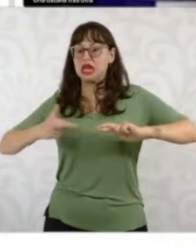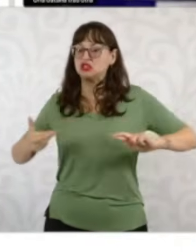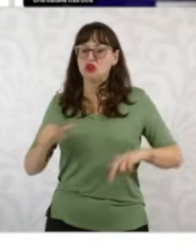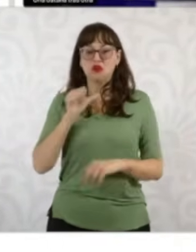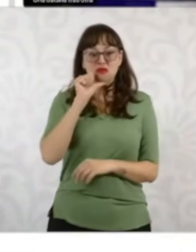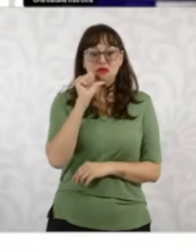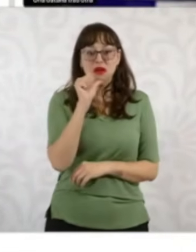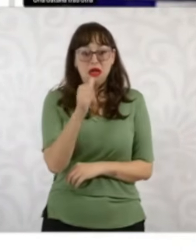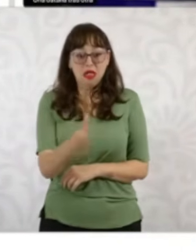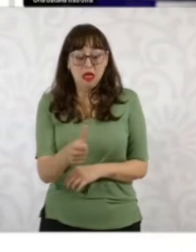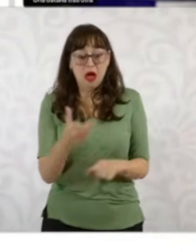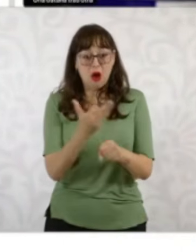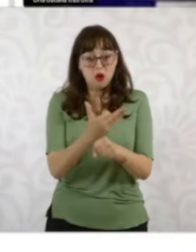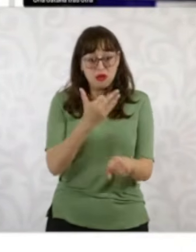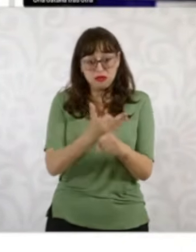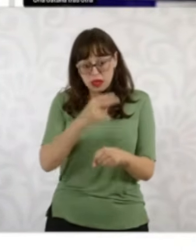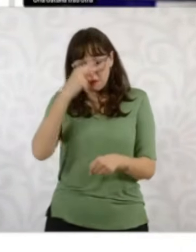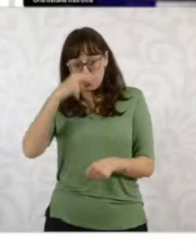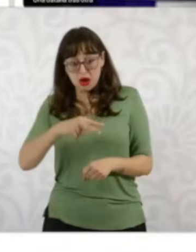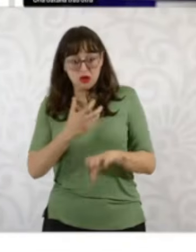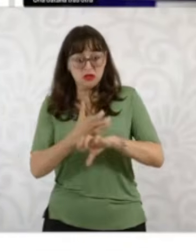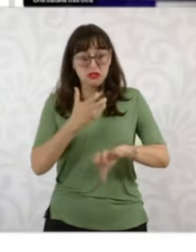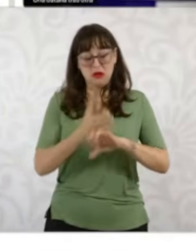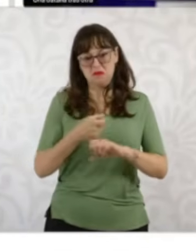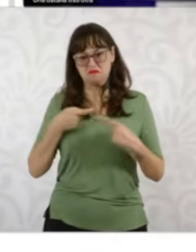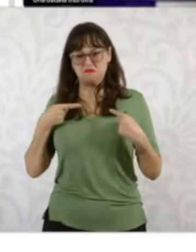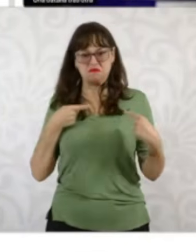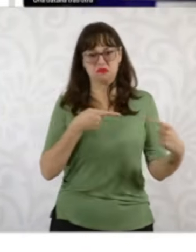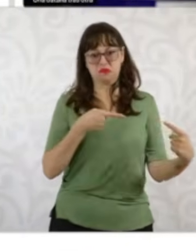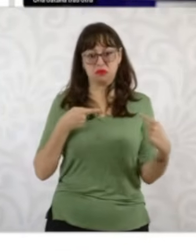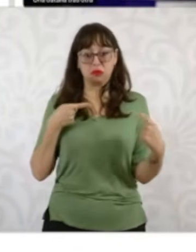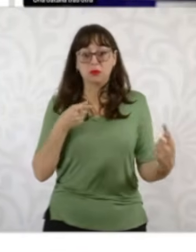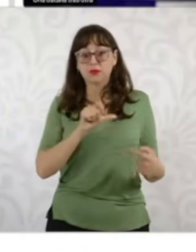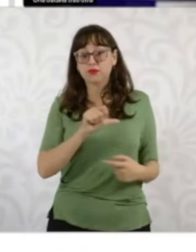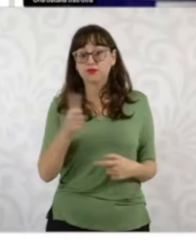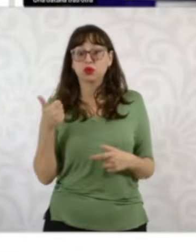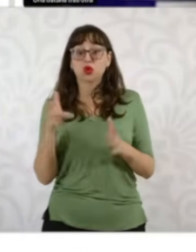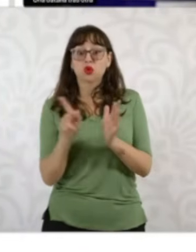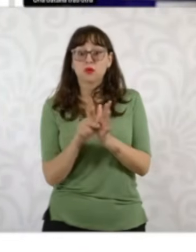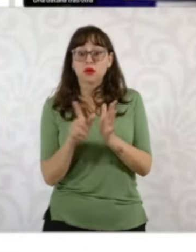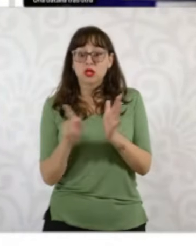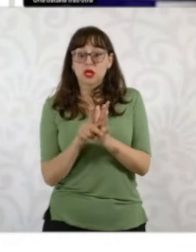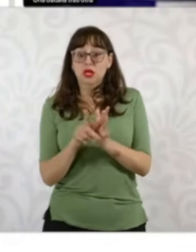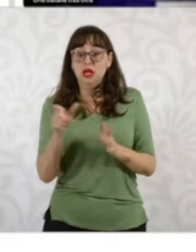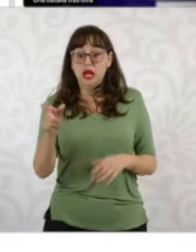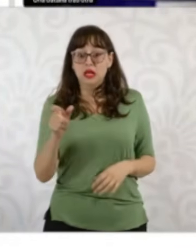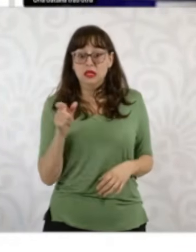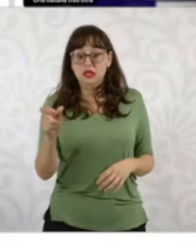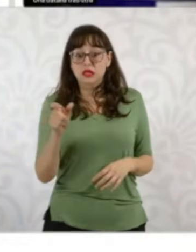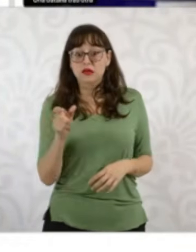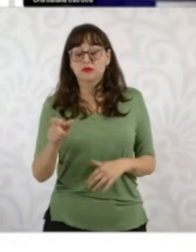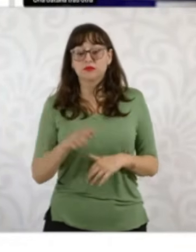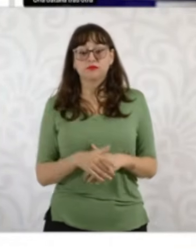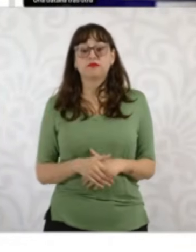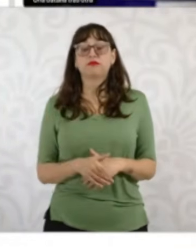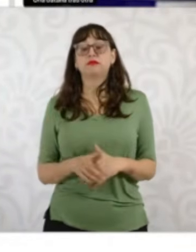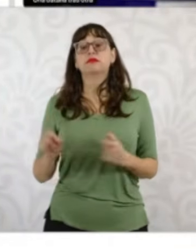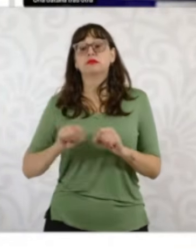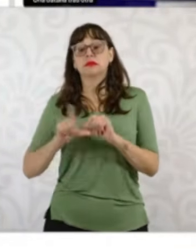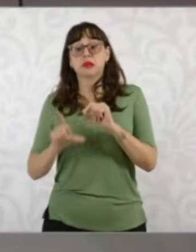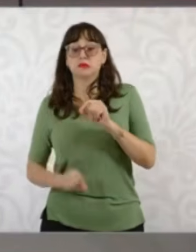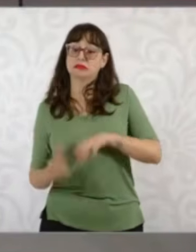décadas la relación entre México y Estados Unidos. Informador MX, ¿qué mueve la crisis